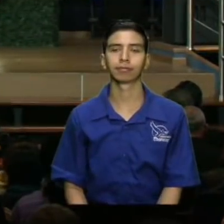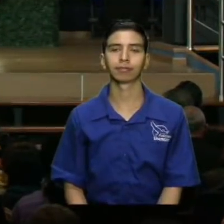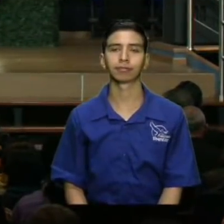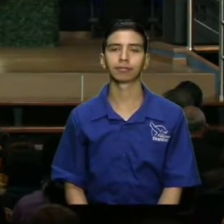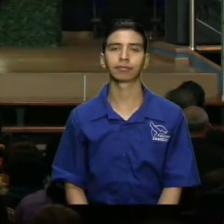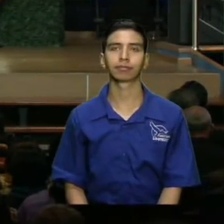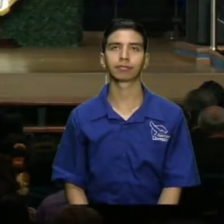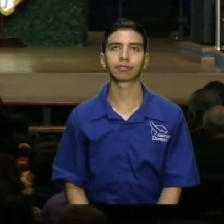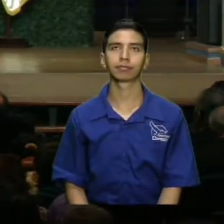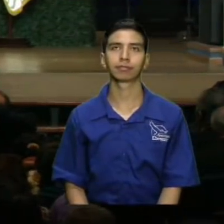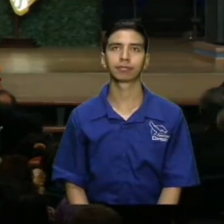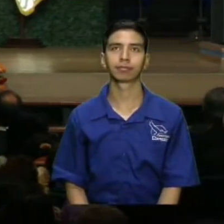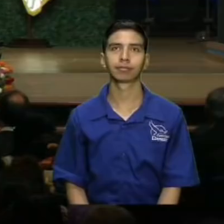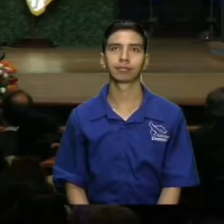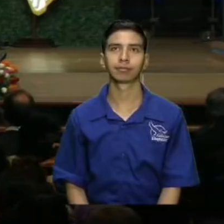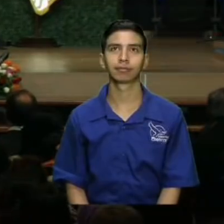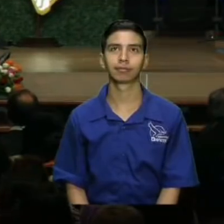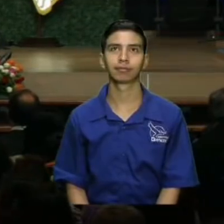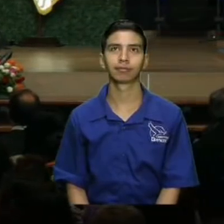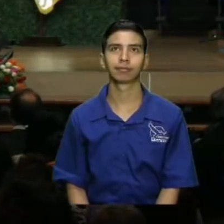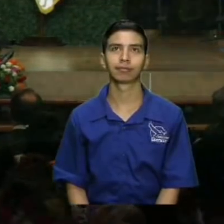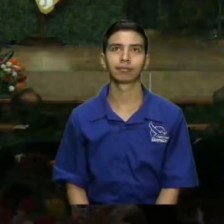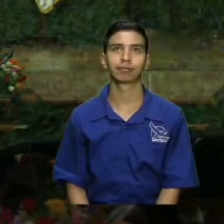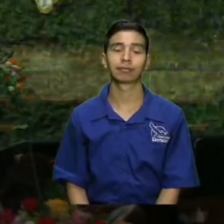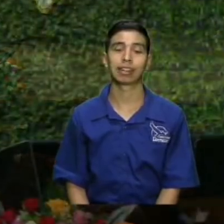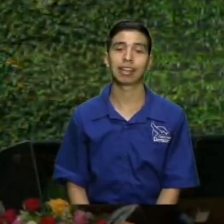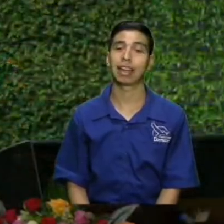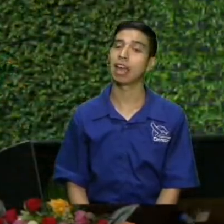¡Ay, si ahí estabas! ¡Híjole, hermano!